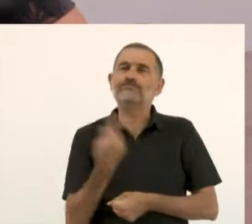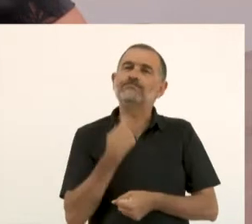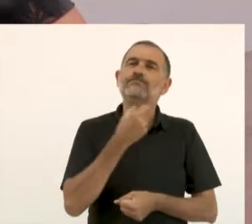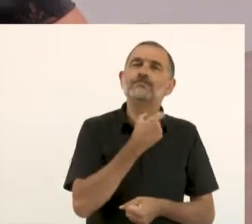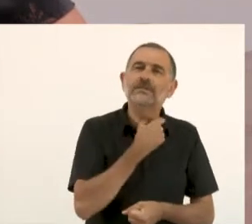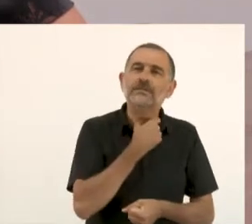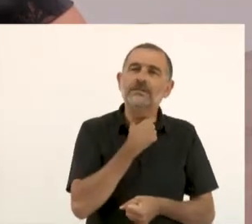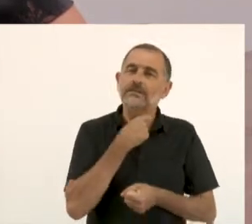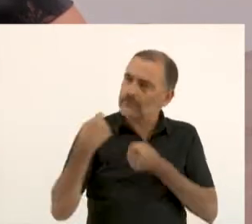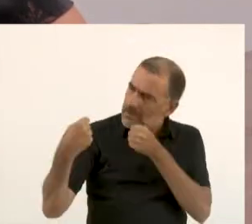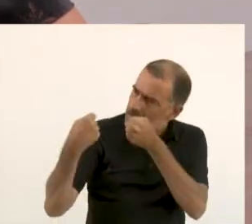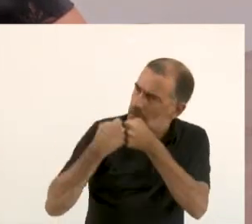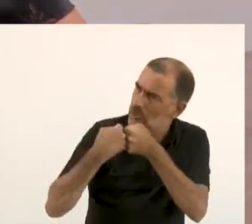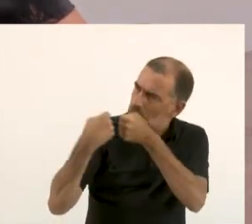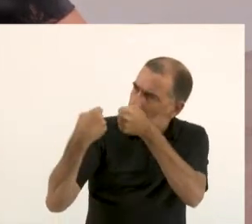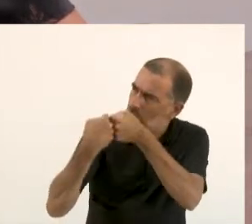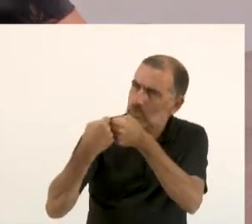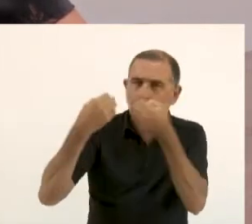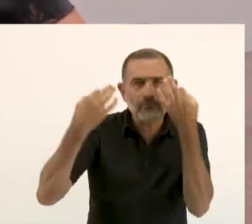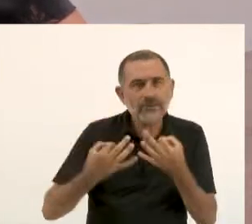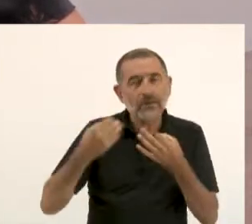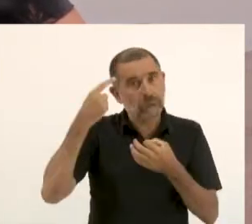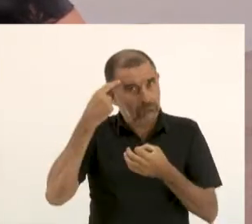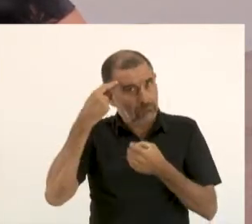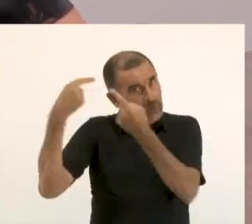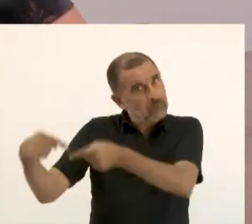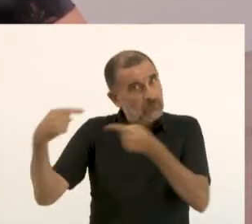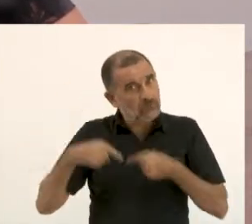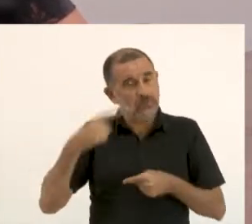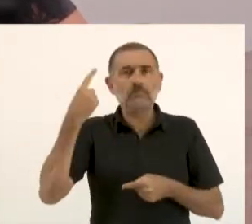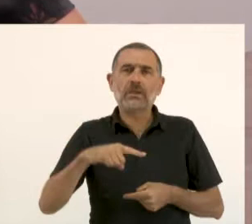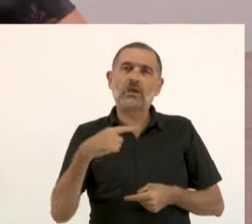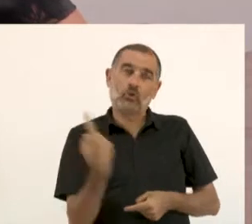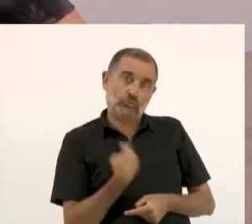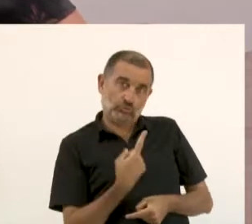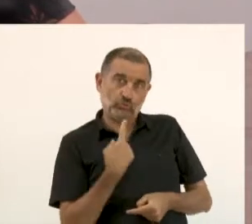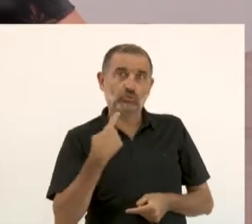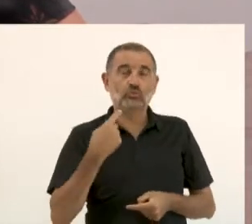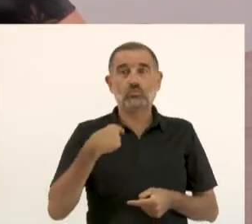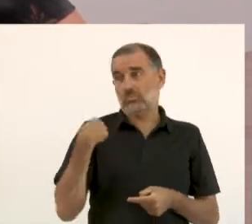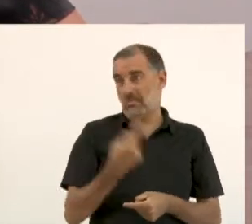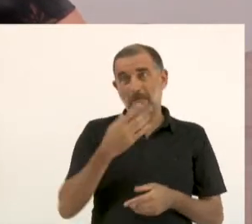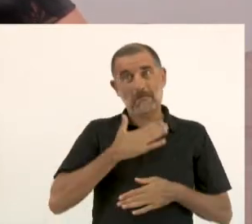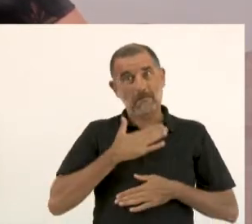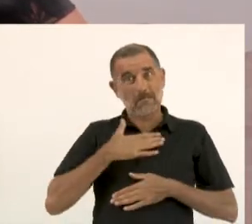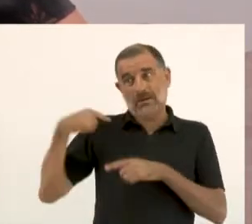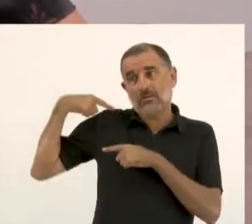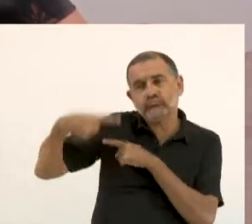uniendo criterios de lo que uno tiene, a veces que ha sido una transmisión oral que nos han hecho los